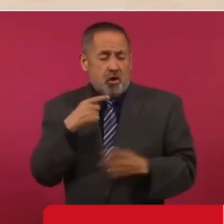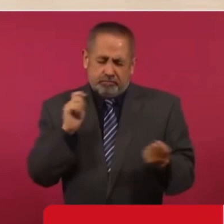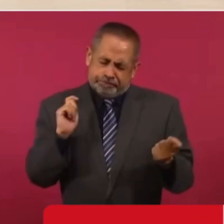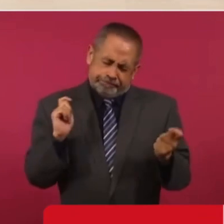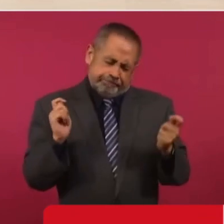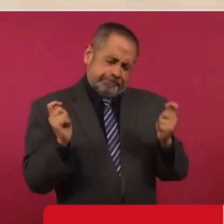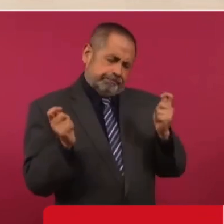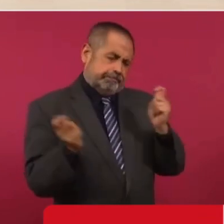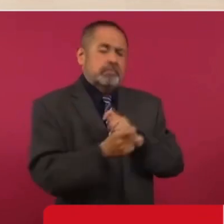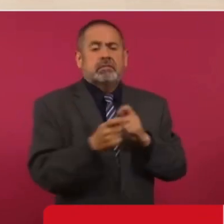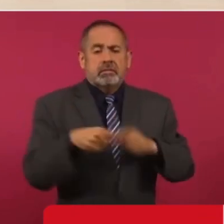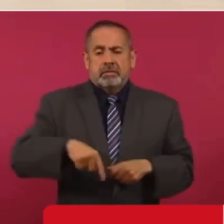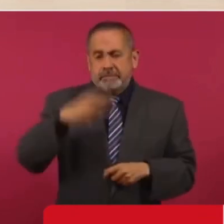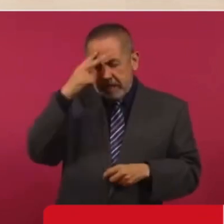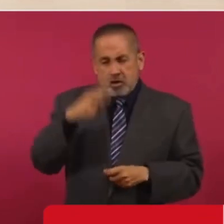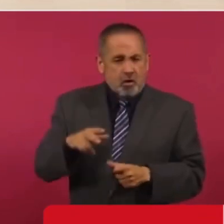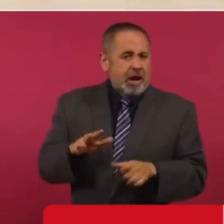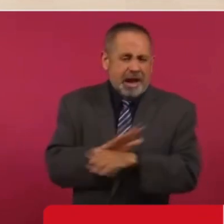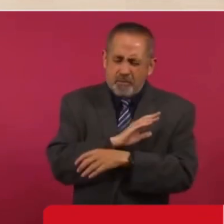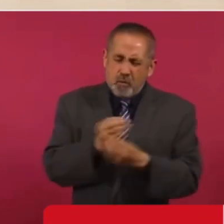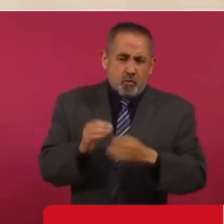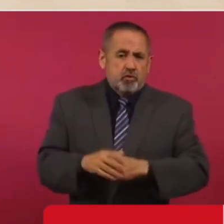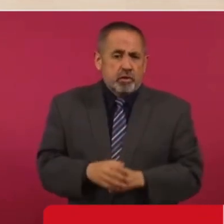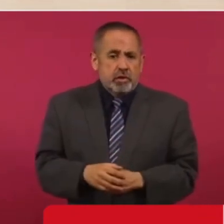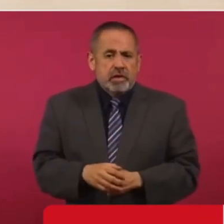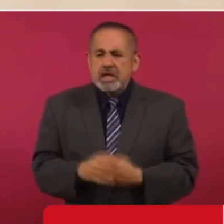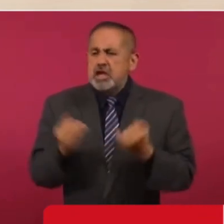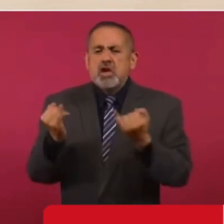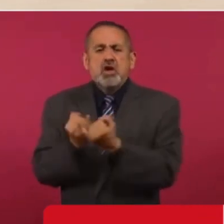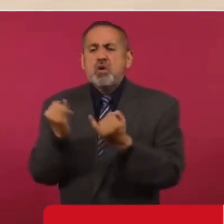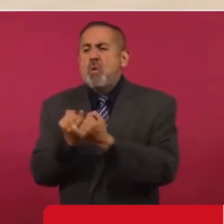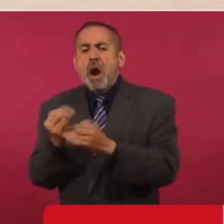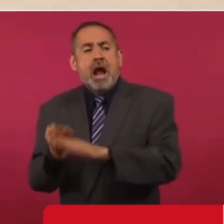profunda, e igual de profunda